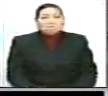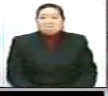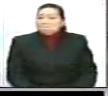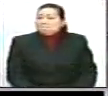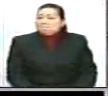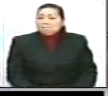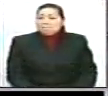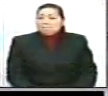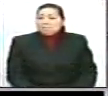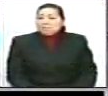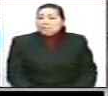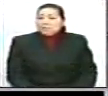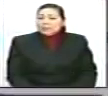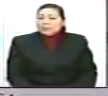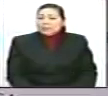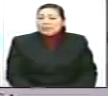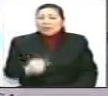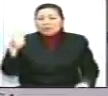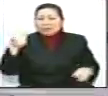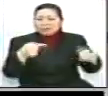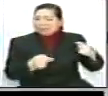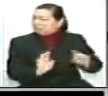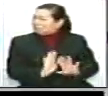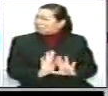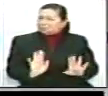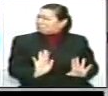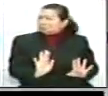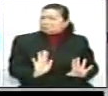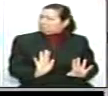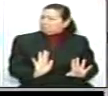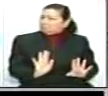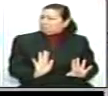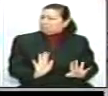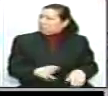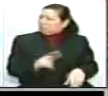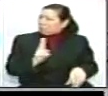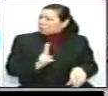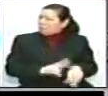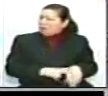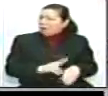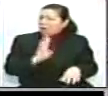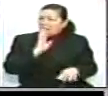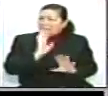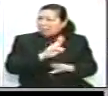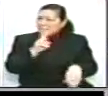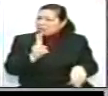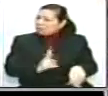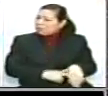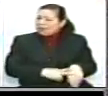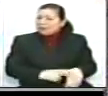No ha habido ningún insulto, ninguna palabra de esa naturaleza.